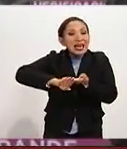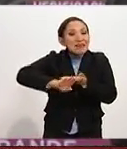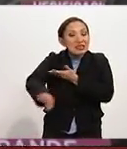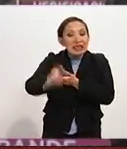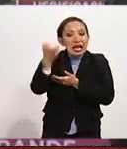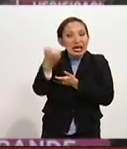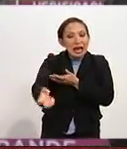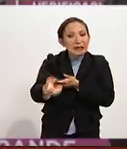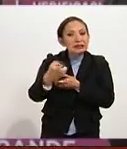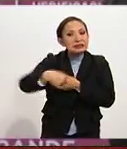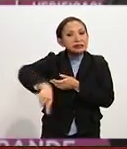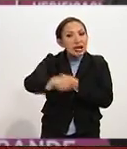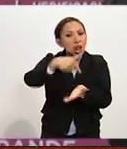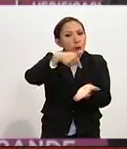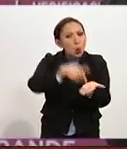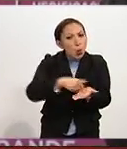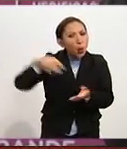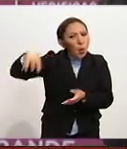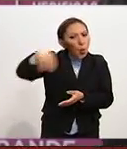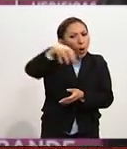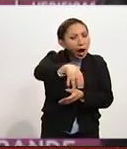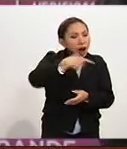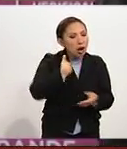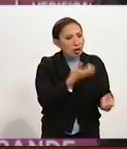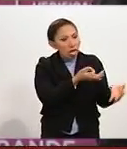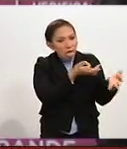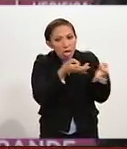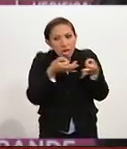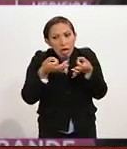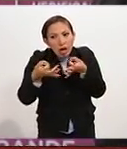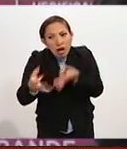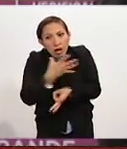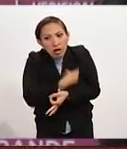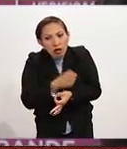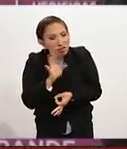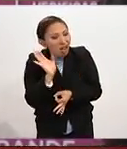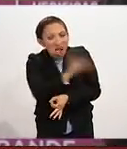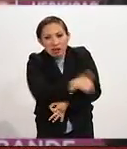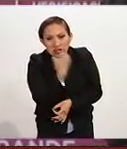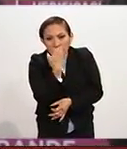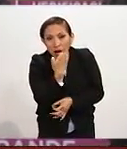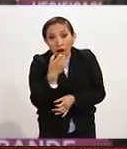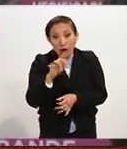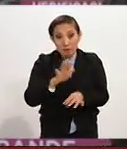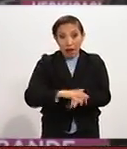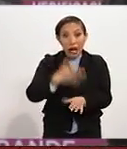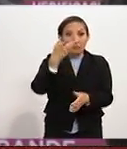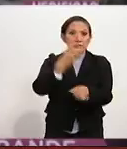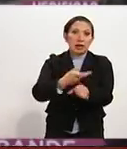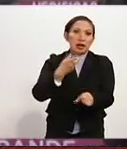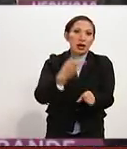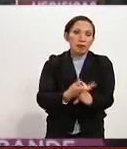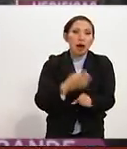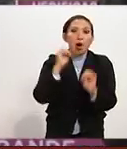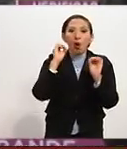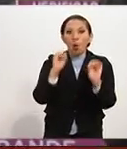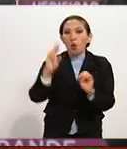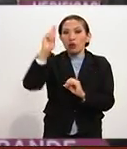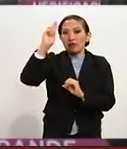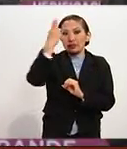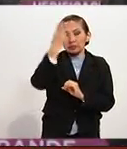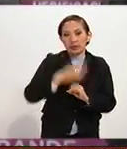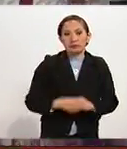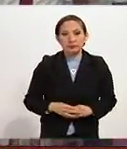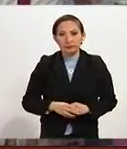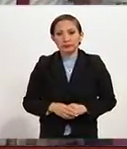que este tipo de lugares estén distrayendo a nuestros hijos, sobre todo los que van en prepa, los que van en